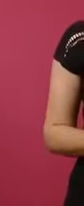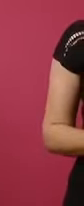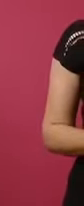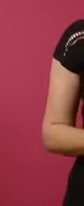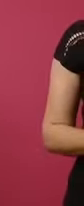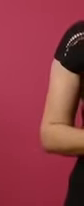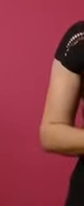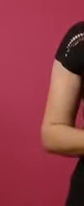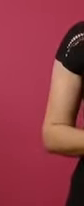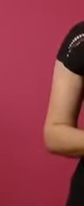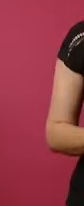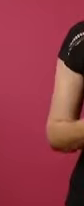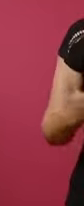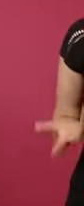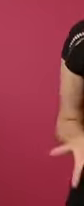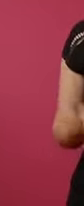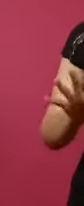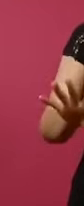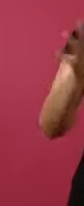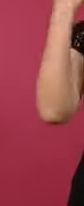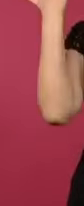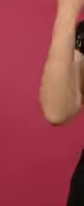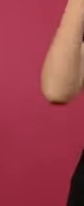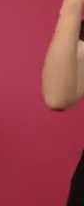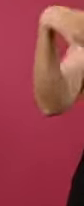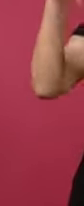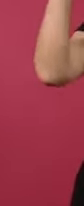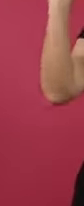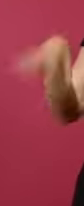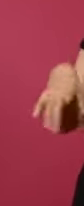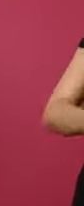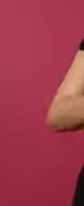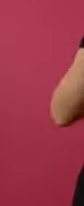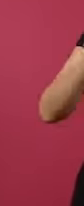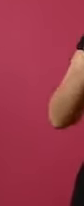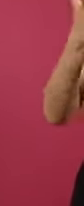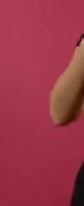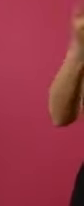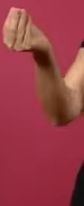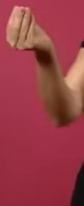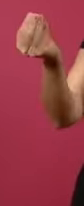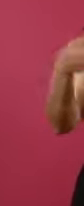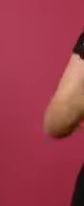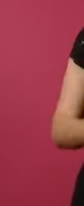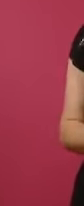una solución mágica, porque es un problema estructural.